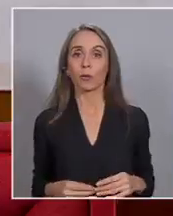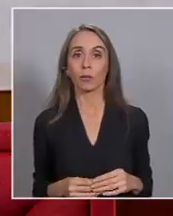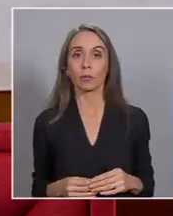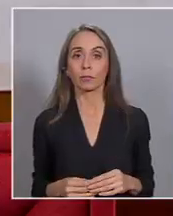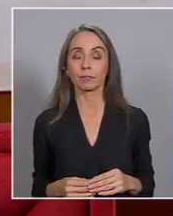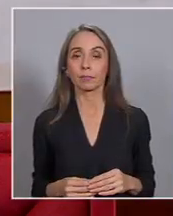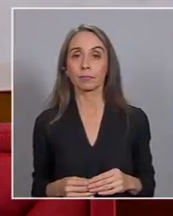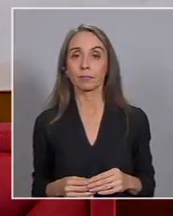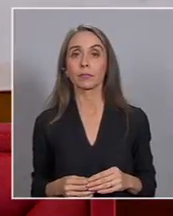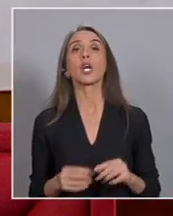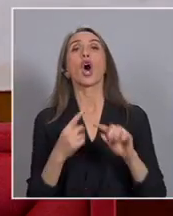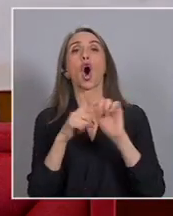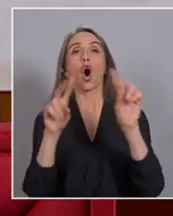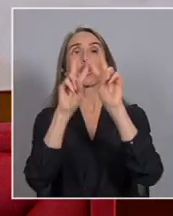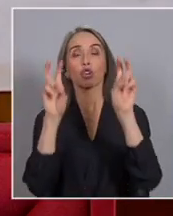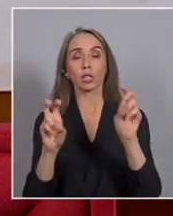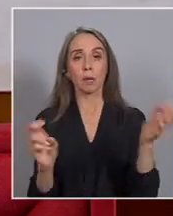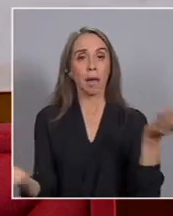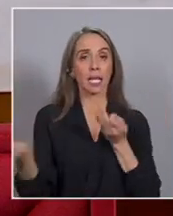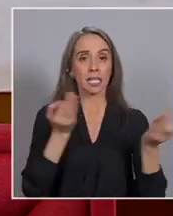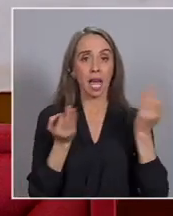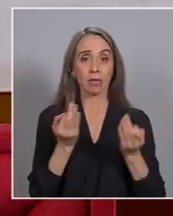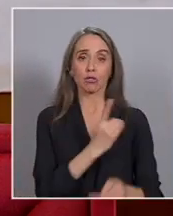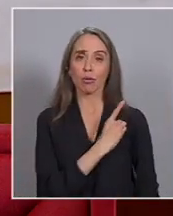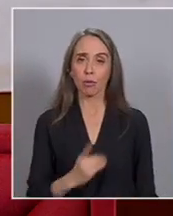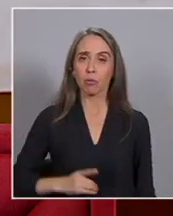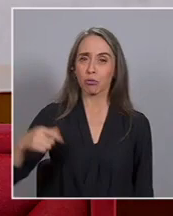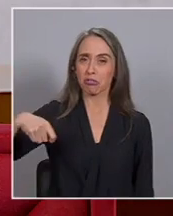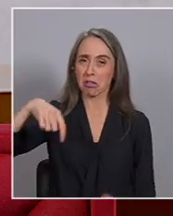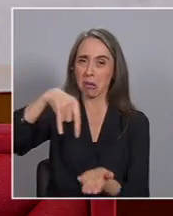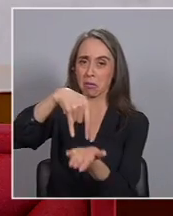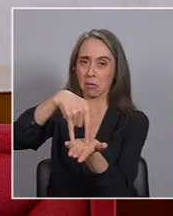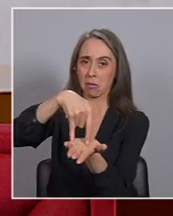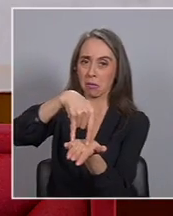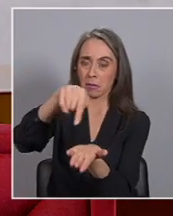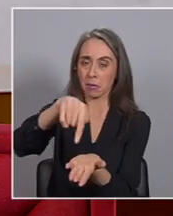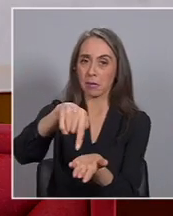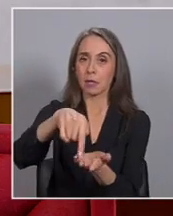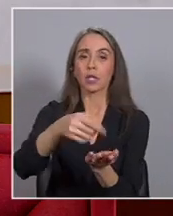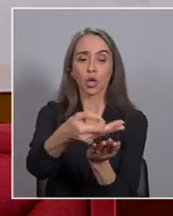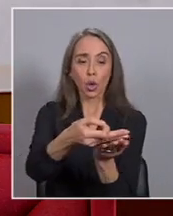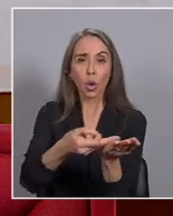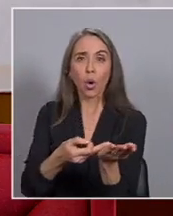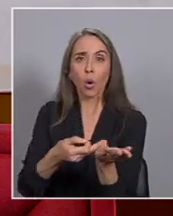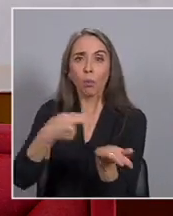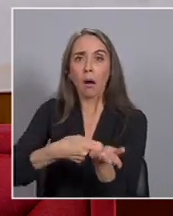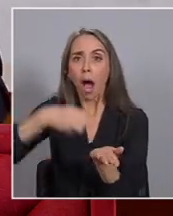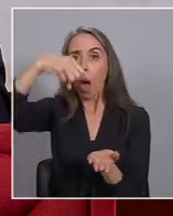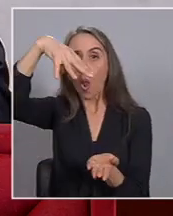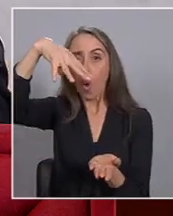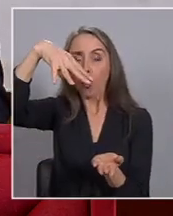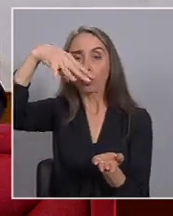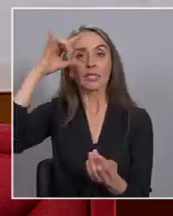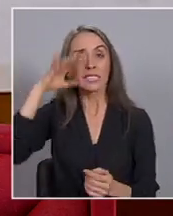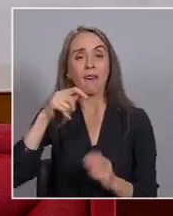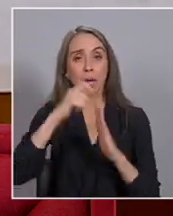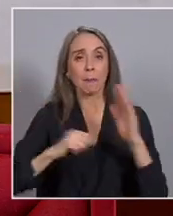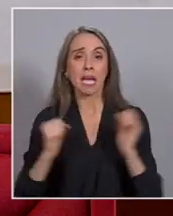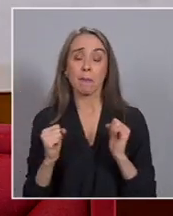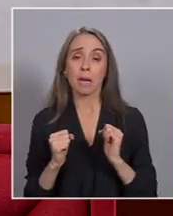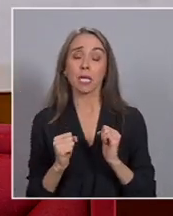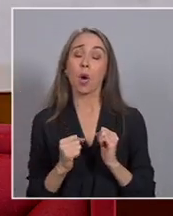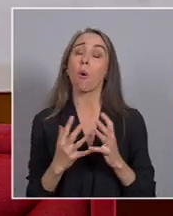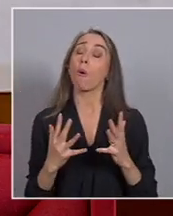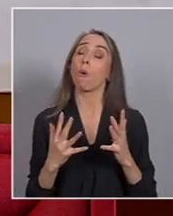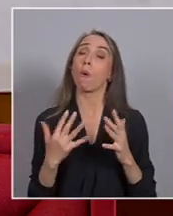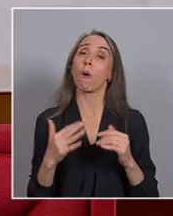En relación a otro tema que han levantado en este Parlamento, las cuentas de electricidad, sabemos que el invierno golpea más